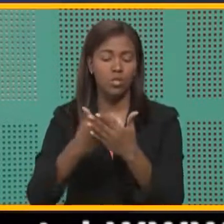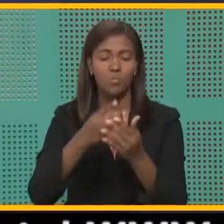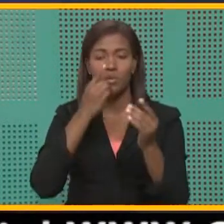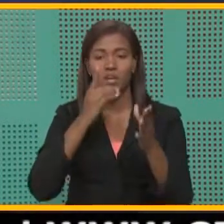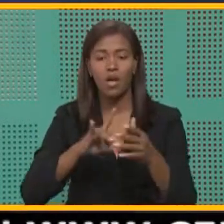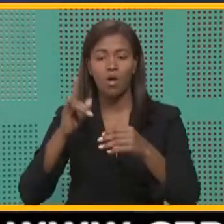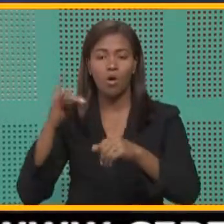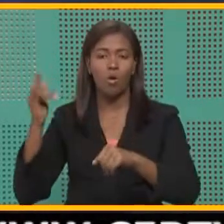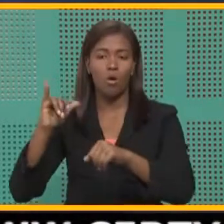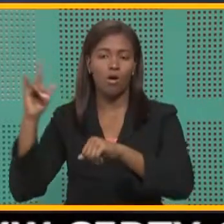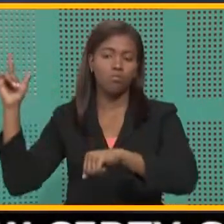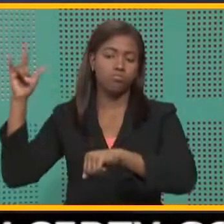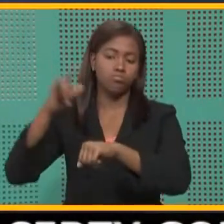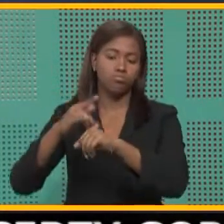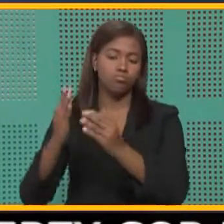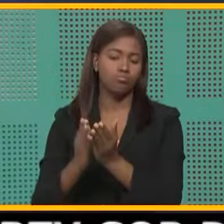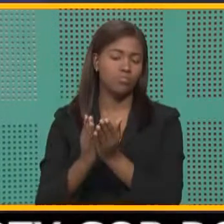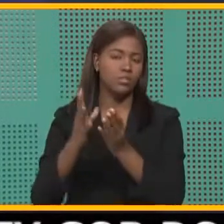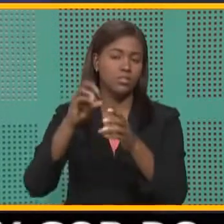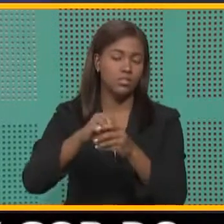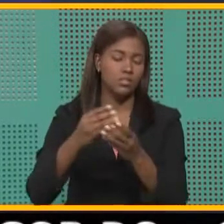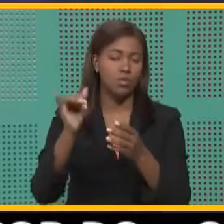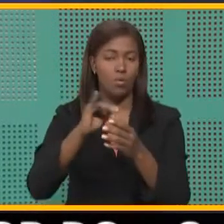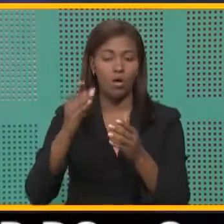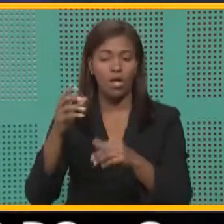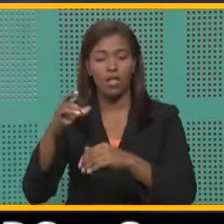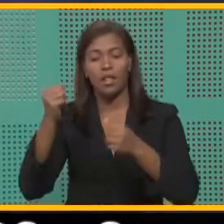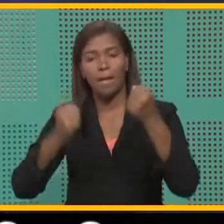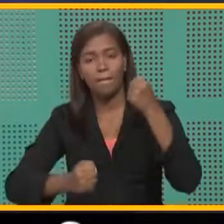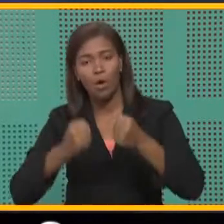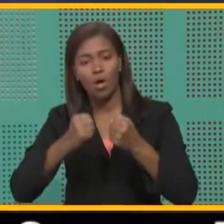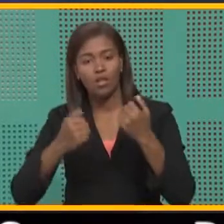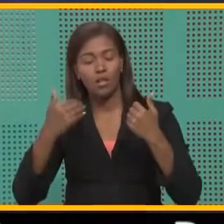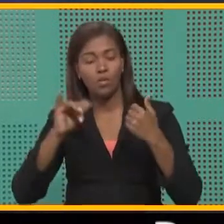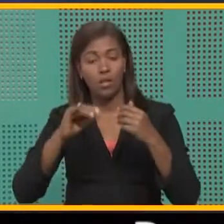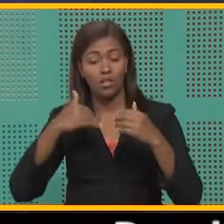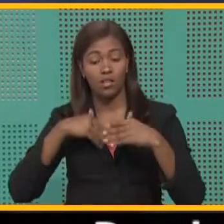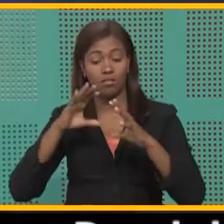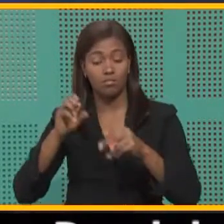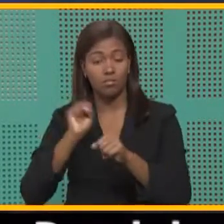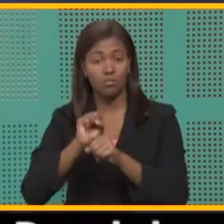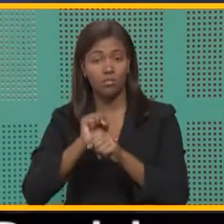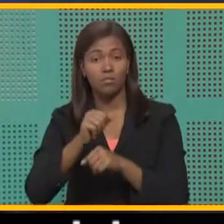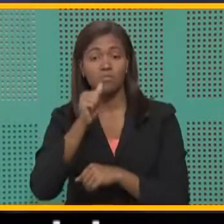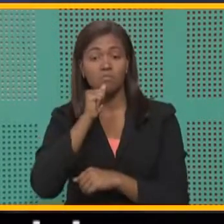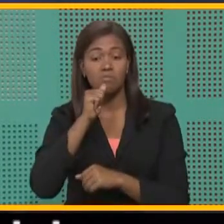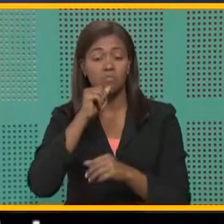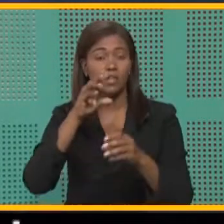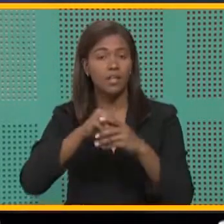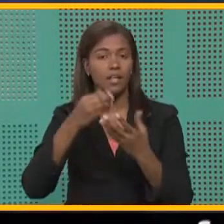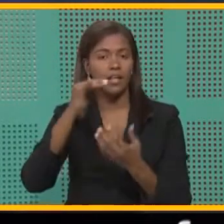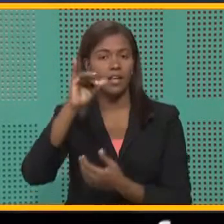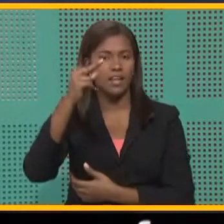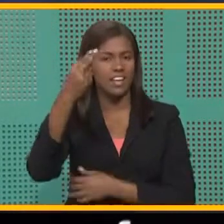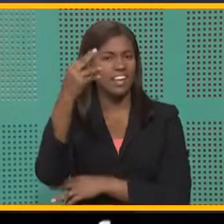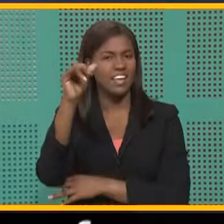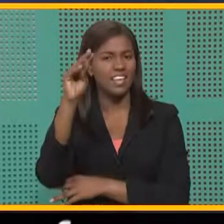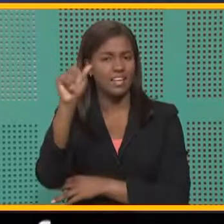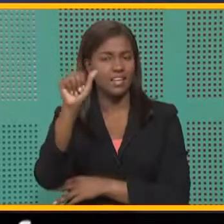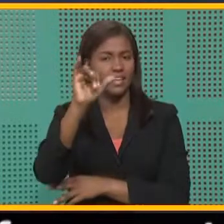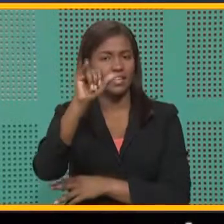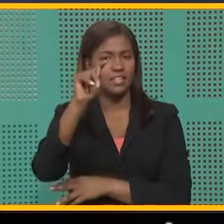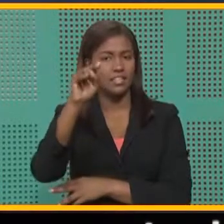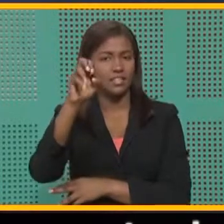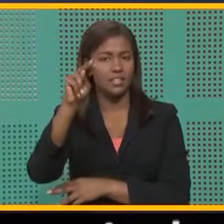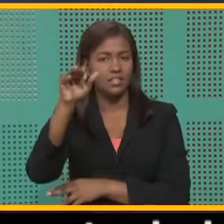aeropuertos, y en el transporte. Ya hay inversiones privadas importantes como la que realizó Haina International Terminals, la administración del puerto de Haina,